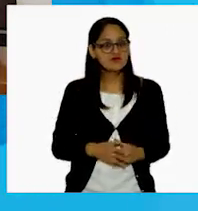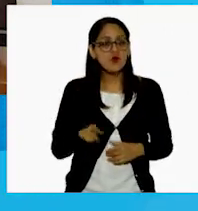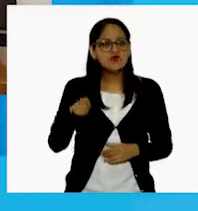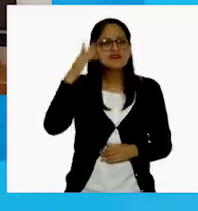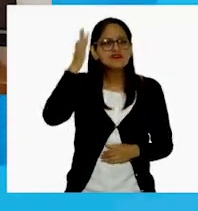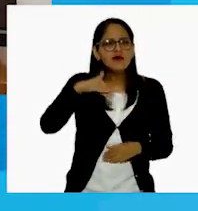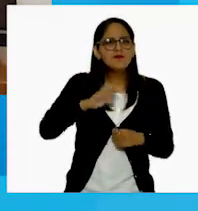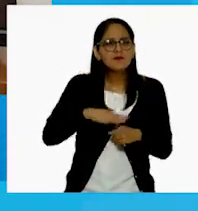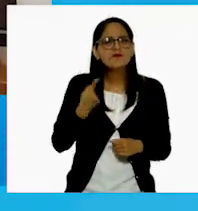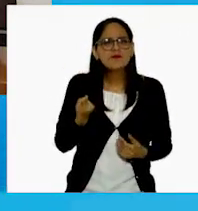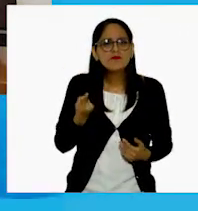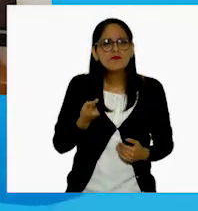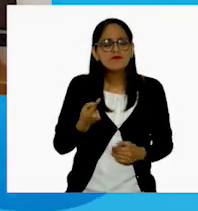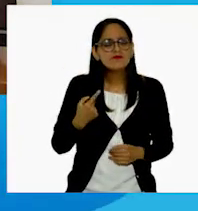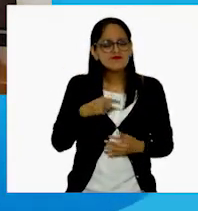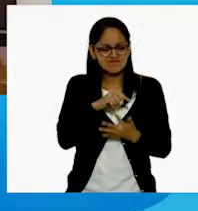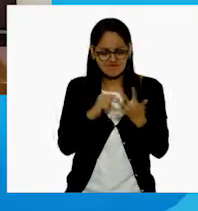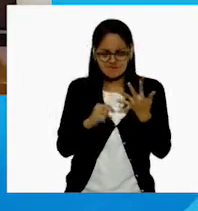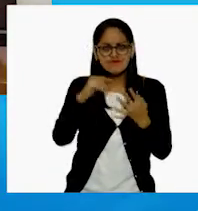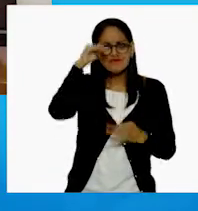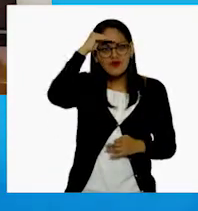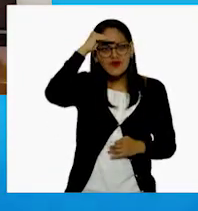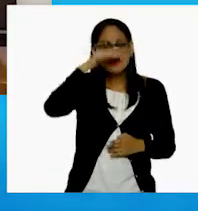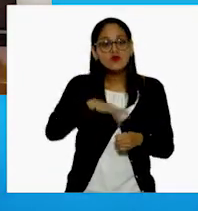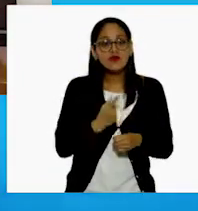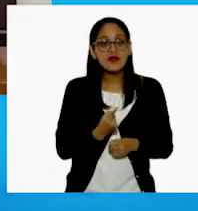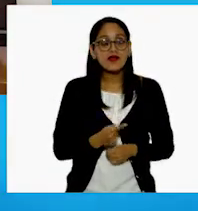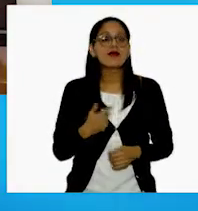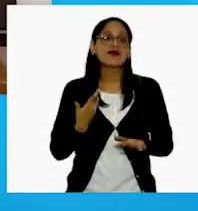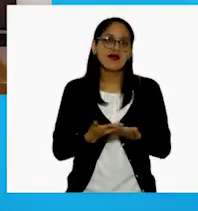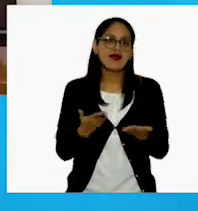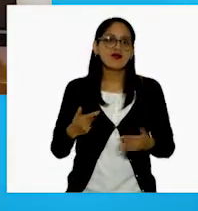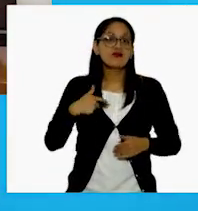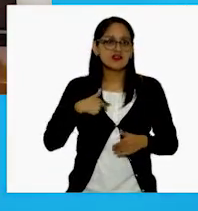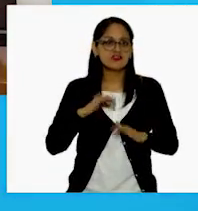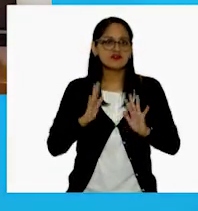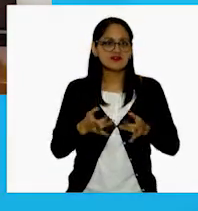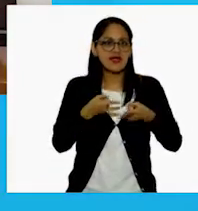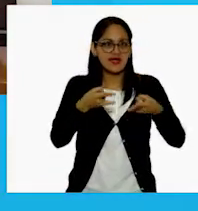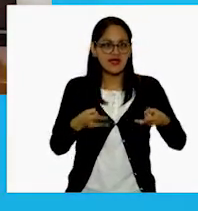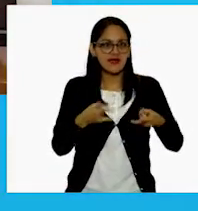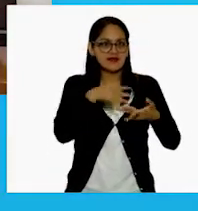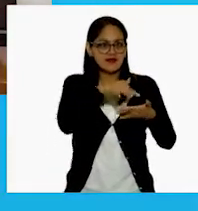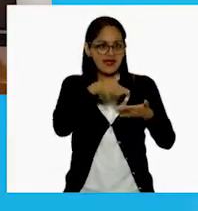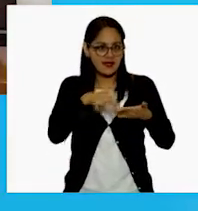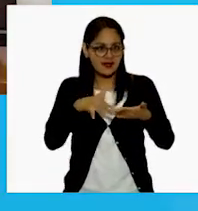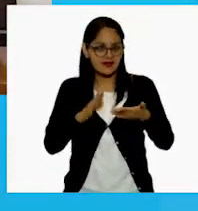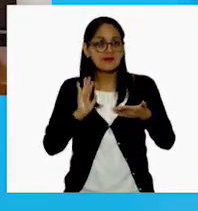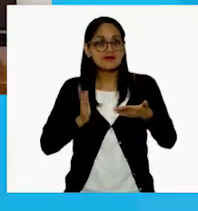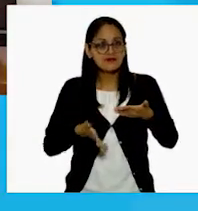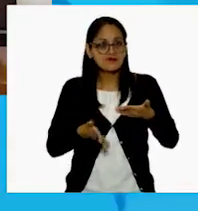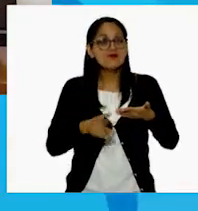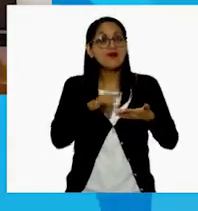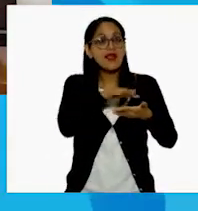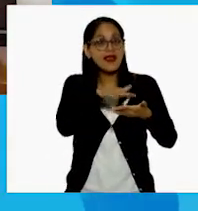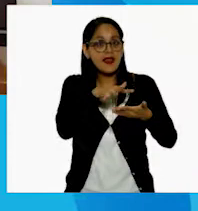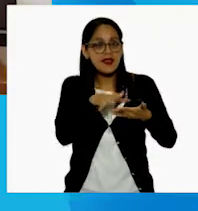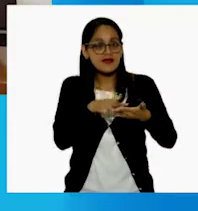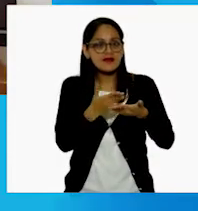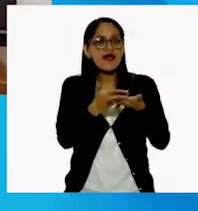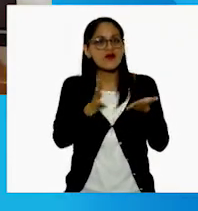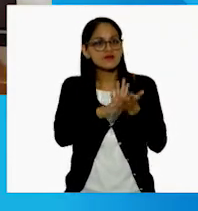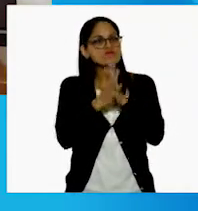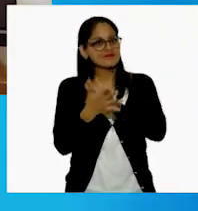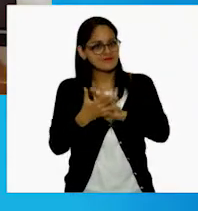saben por qué estaba pensando en ellas? Pues porque acabo de leer un cuento. Un cuento que ahora te